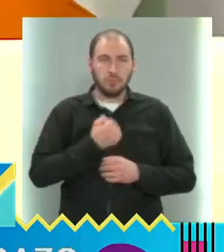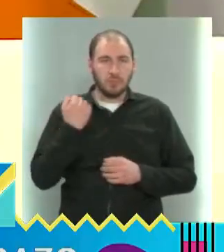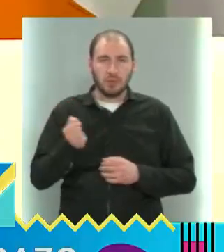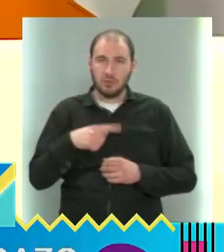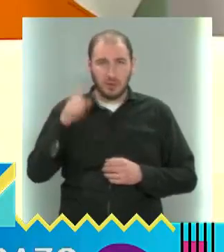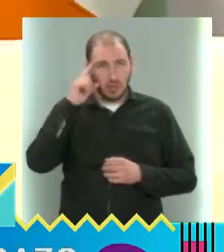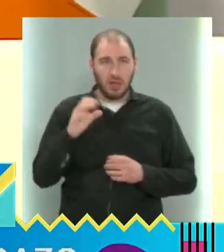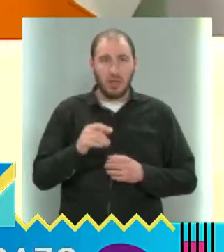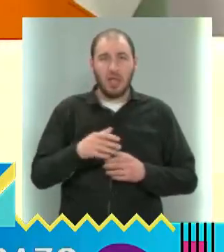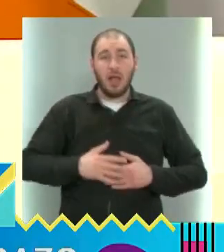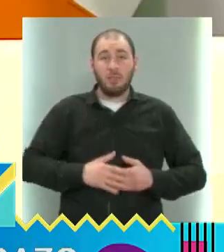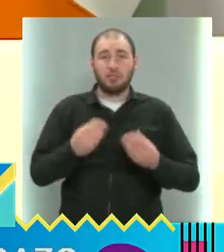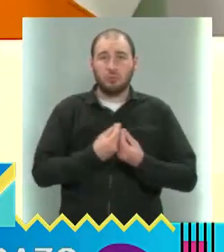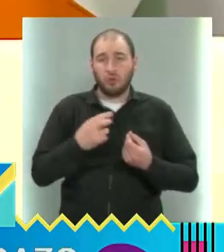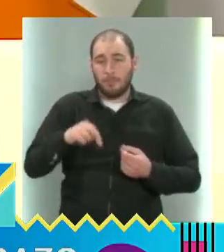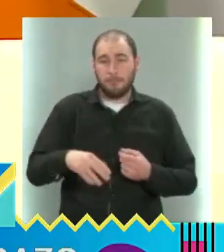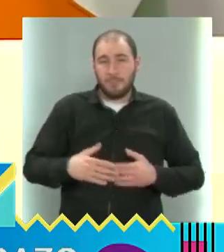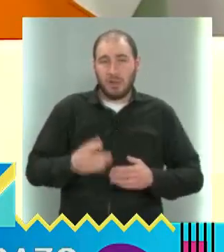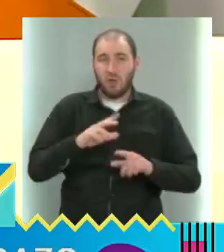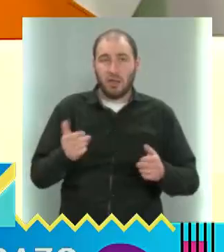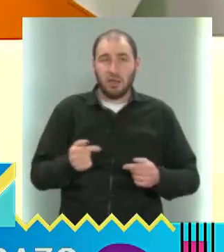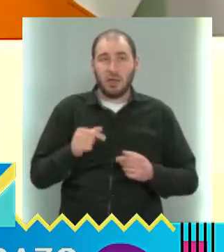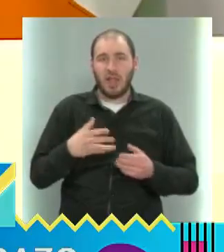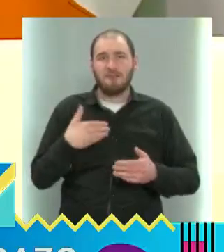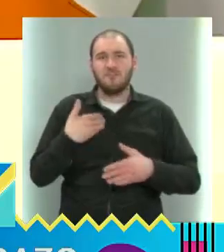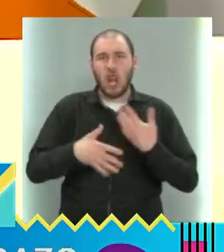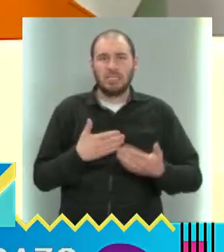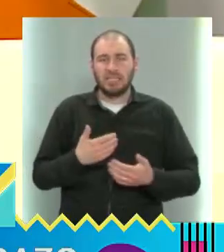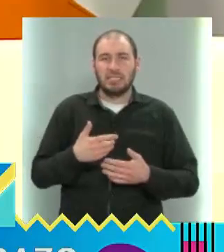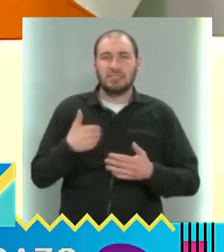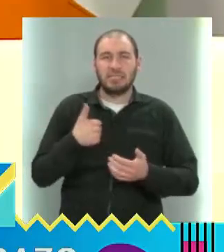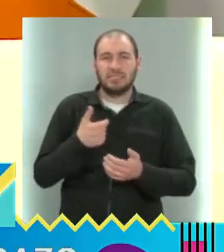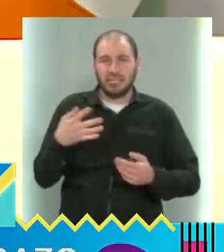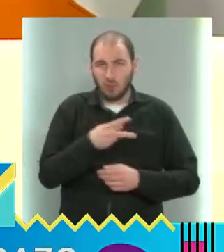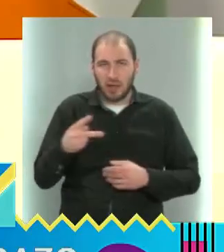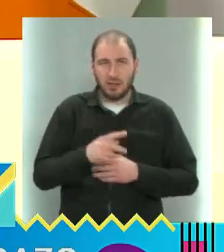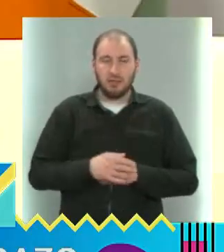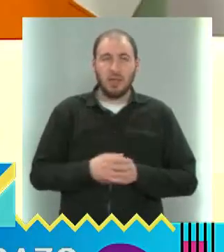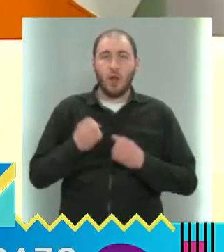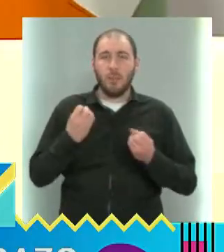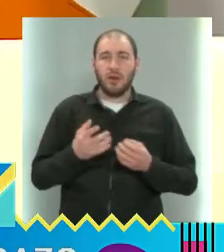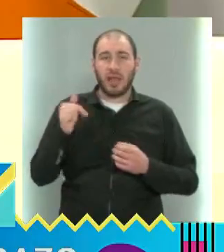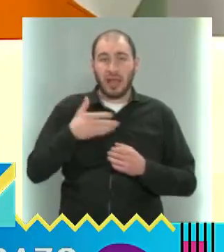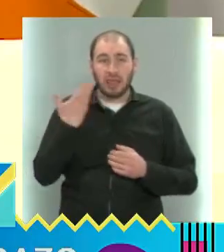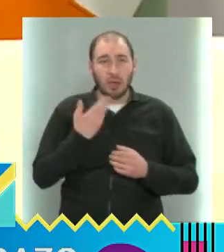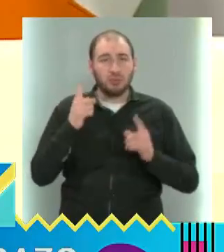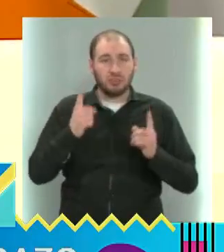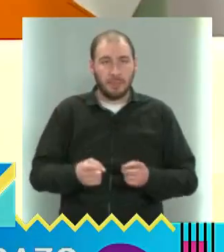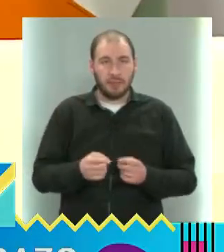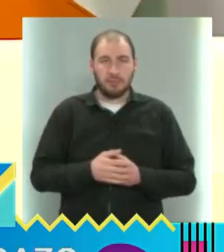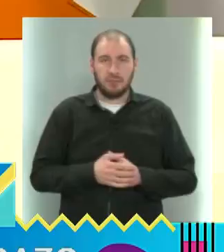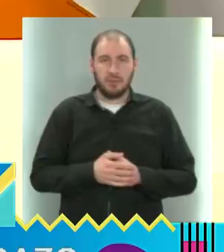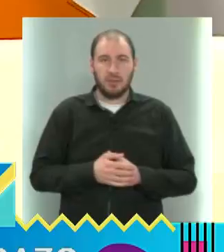tengamos en claro que muchos de los embarazos no planificados son el resultado de la violencia sexual. Esto, digamos, porque hay un discurso también que un